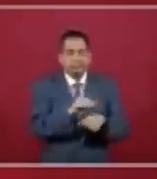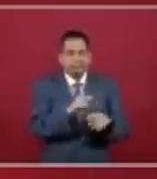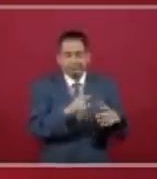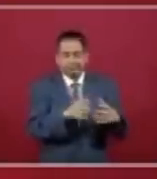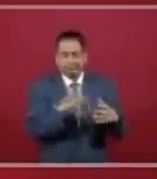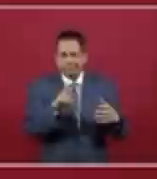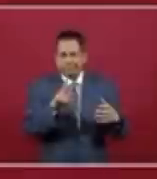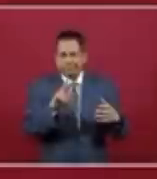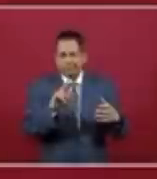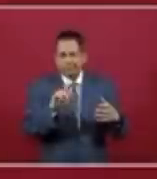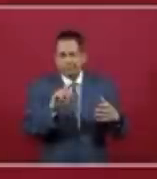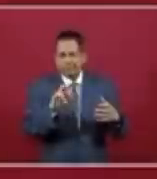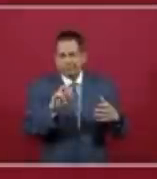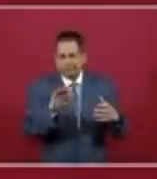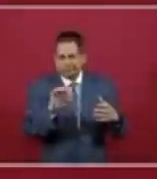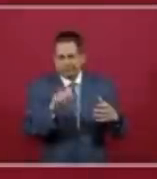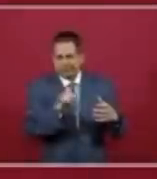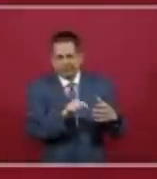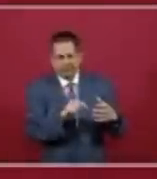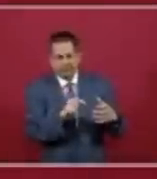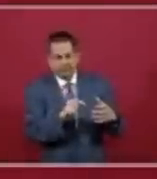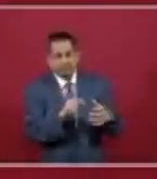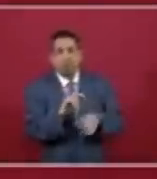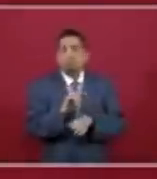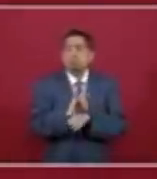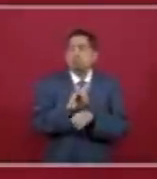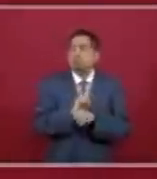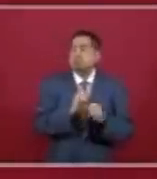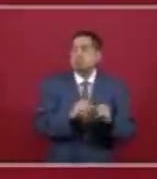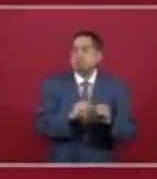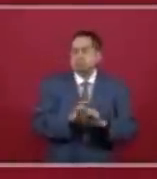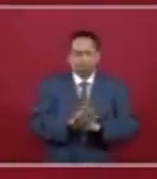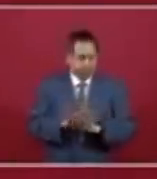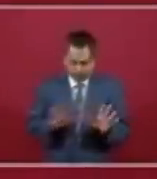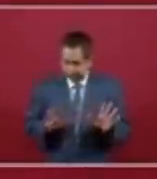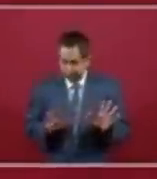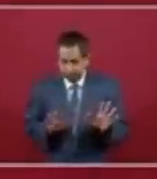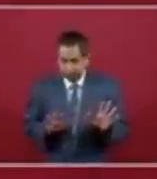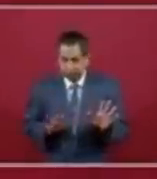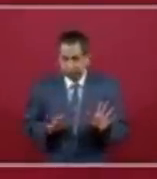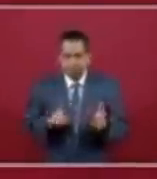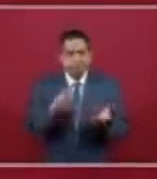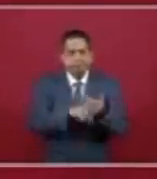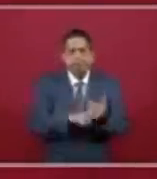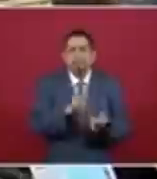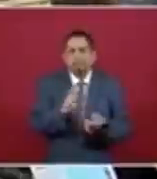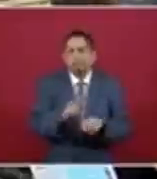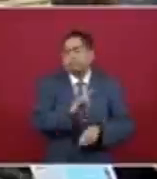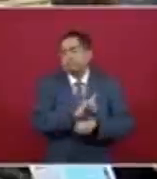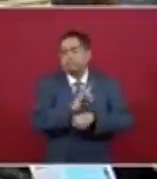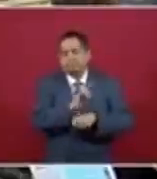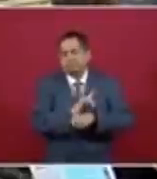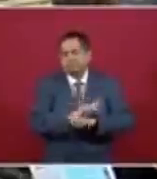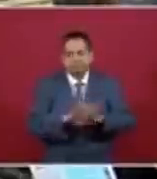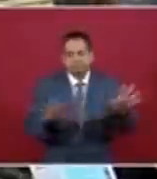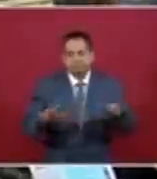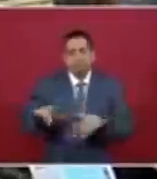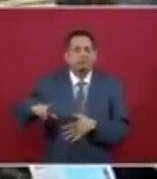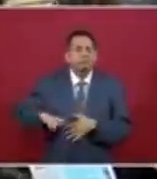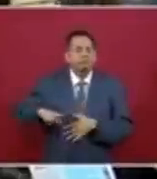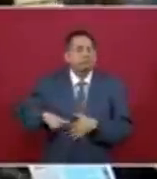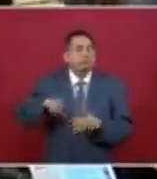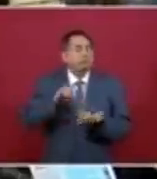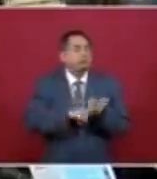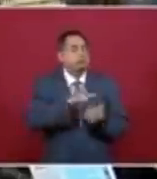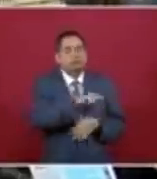vulnerables, de la gente necesitada. Pero era pura simulación. El gobierno estaba convertido, en el